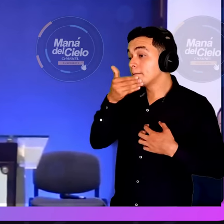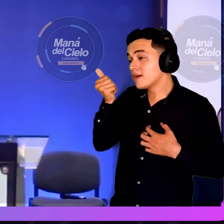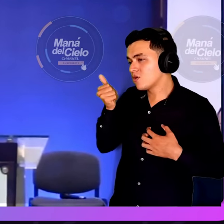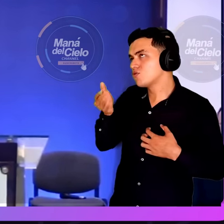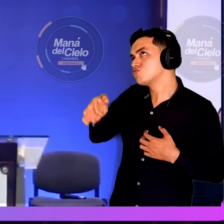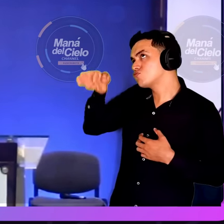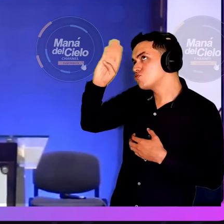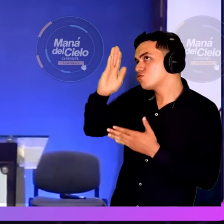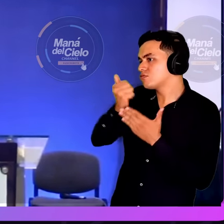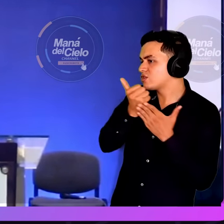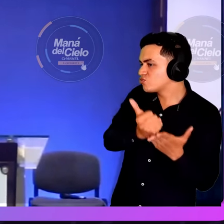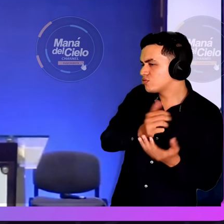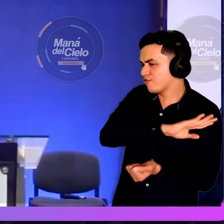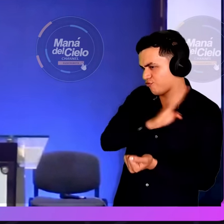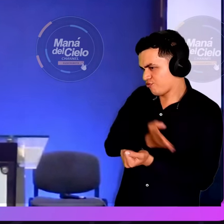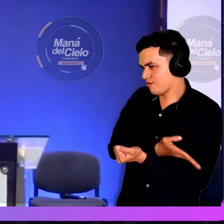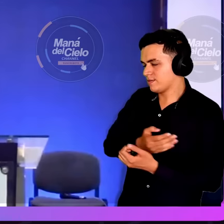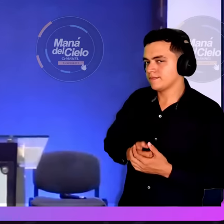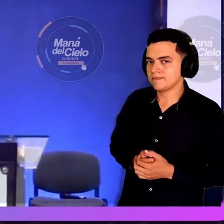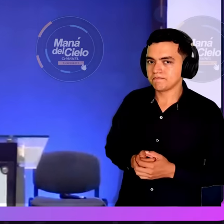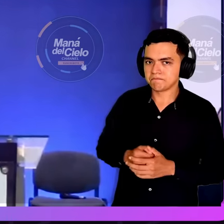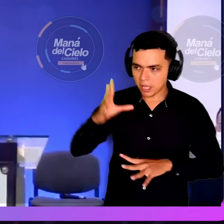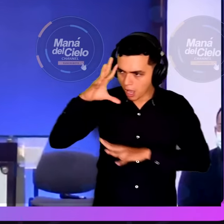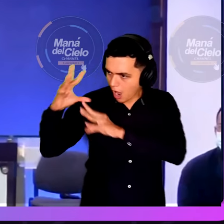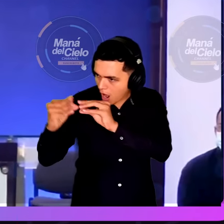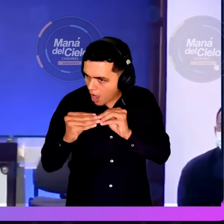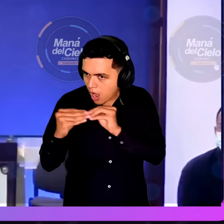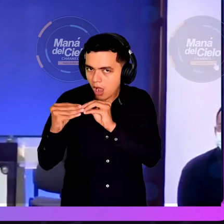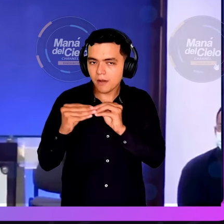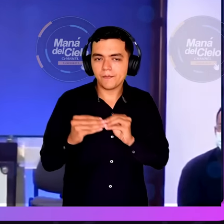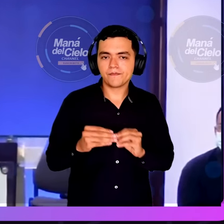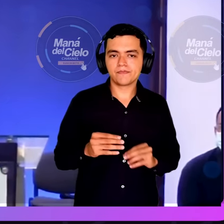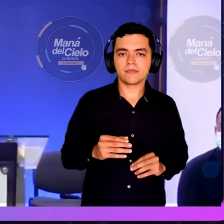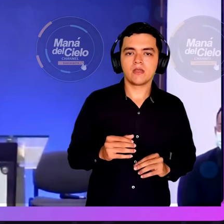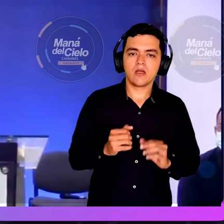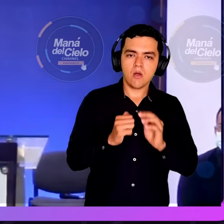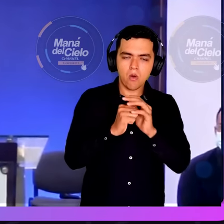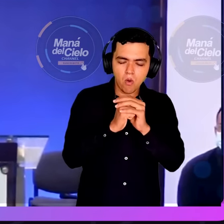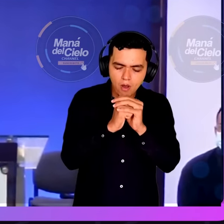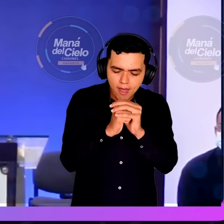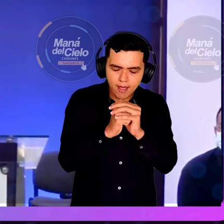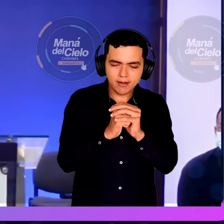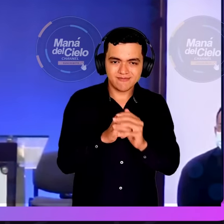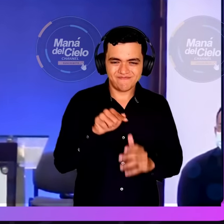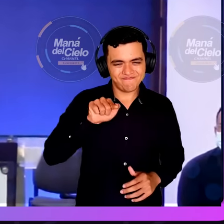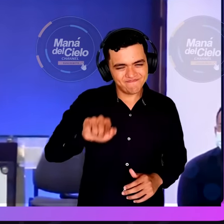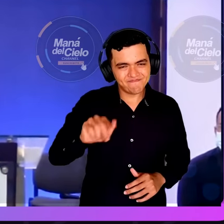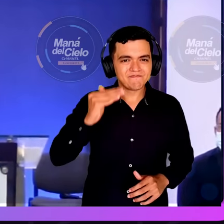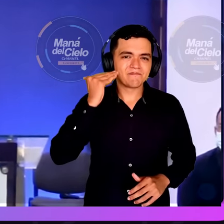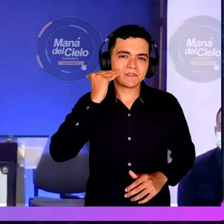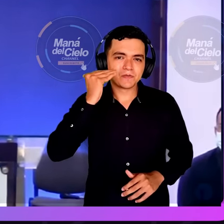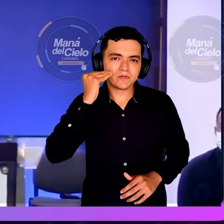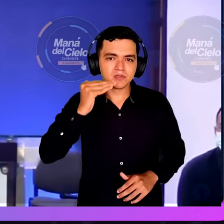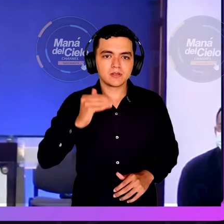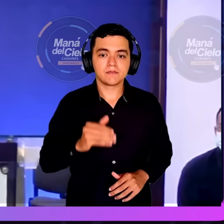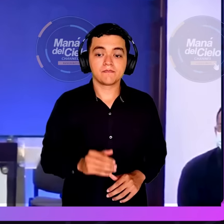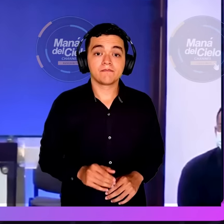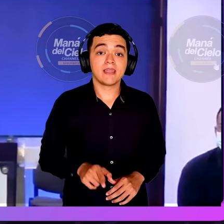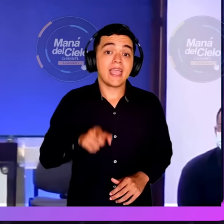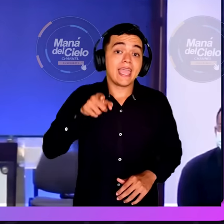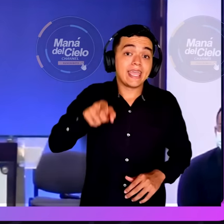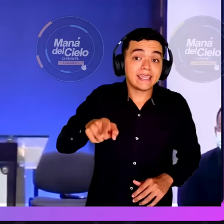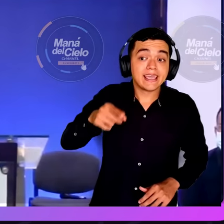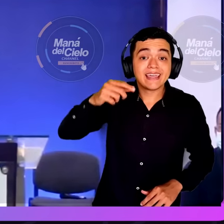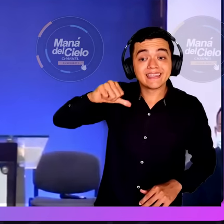esta situación. Entonces, a mis compañeras, es bonito tener equipos de oración. A mis compañeras, a